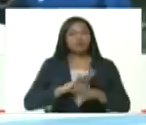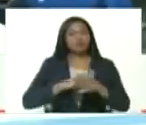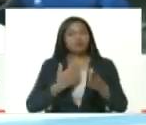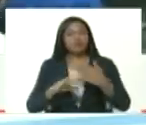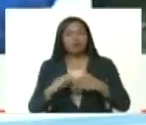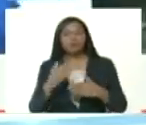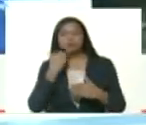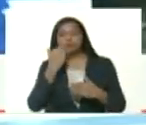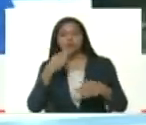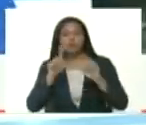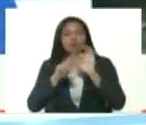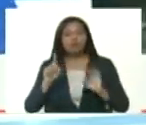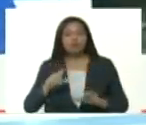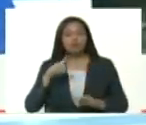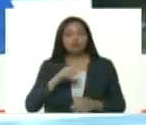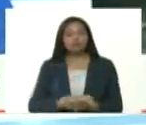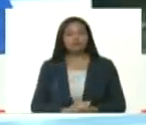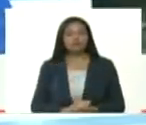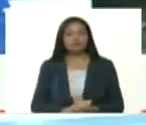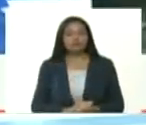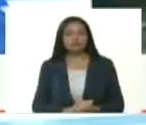vamos acercándonos al punto